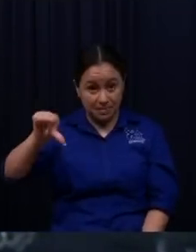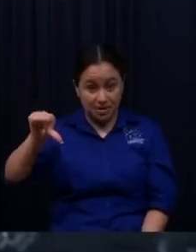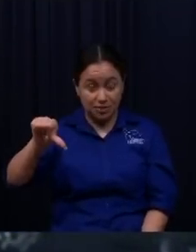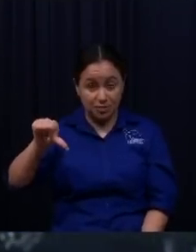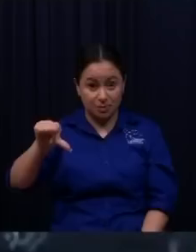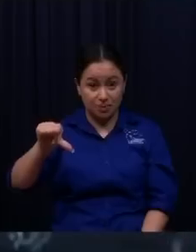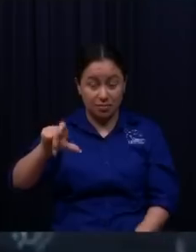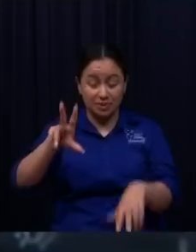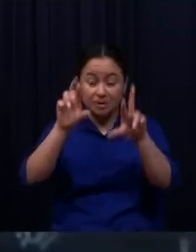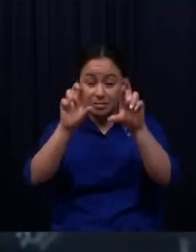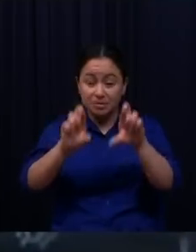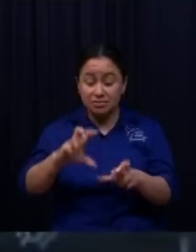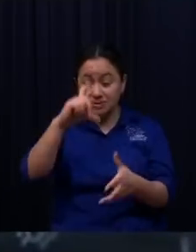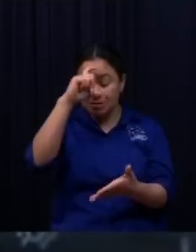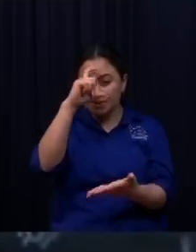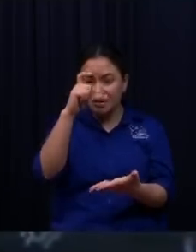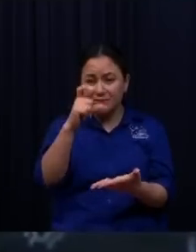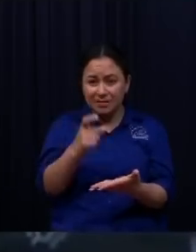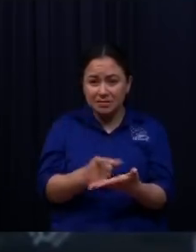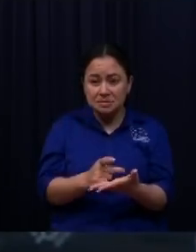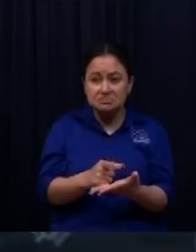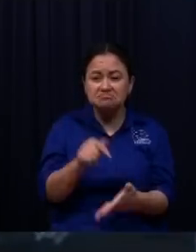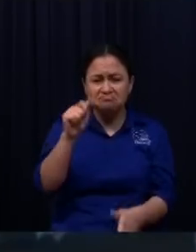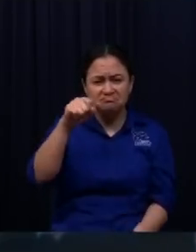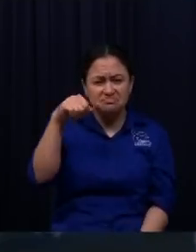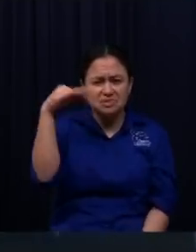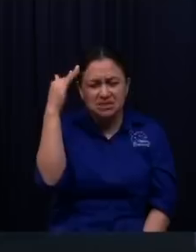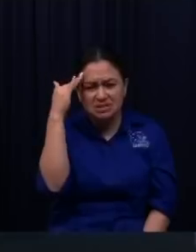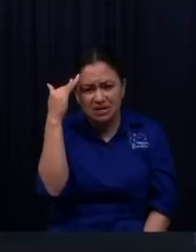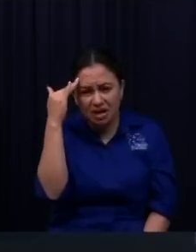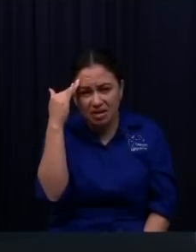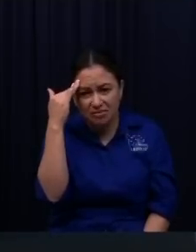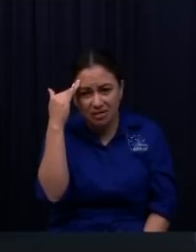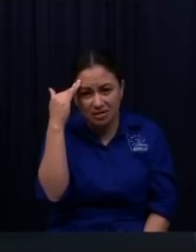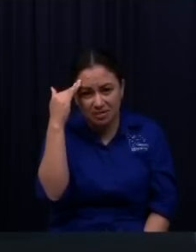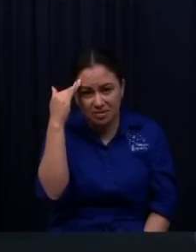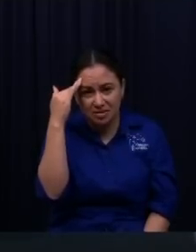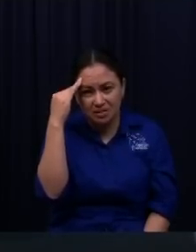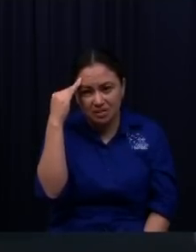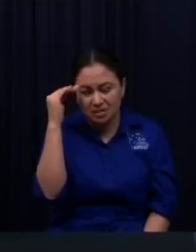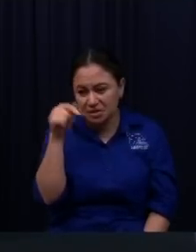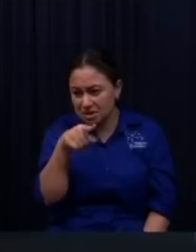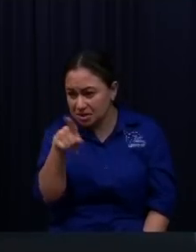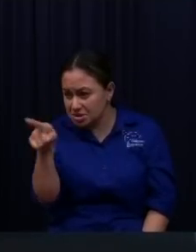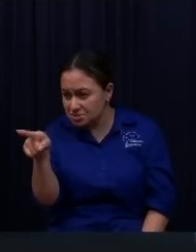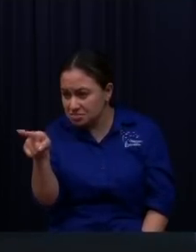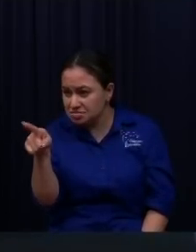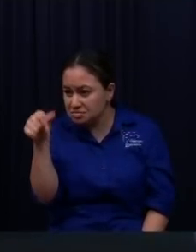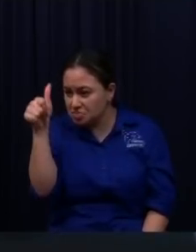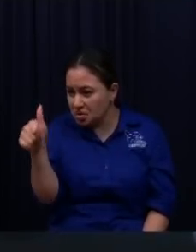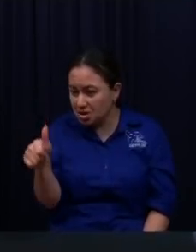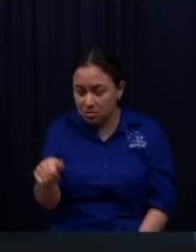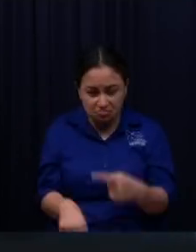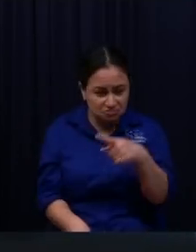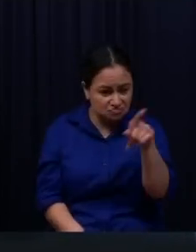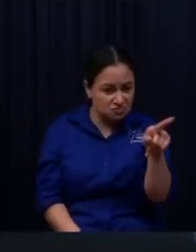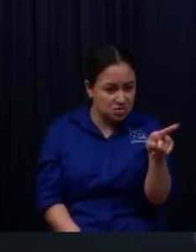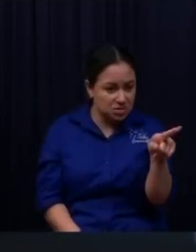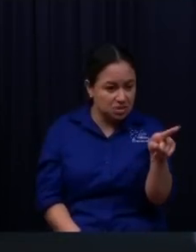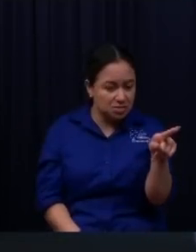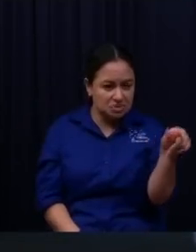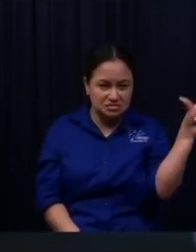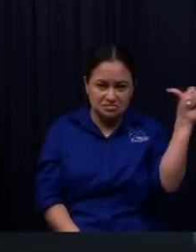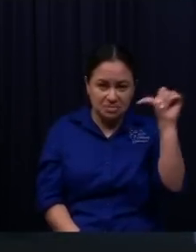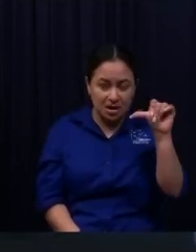La gente cree que sabe lo que es bueno y cree que sabe lo que es malo, y están equivocados, porque la misma Biblia dice que hay caminos que al hombre